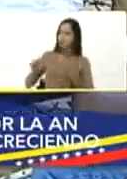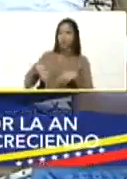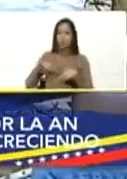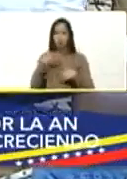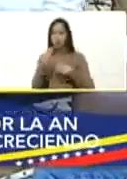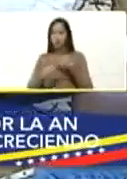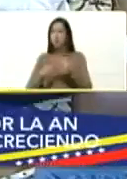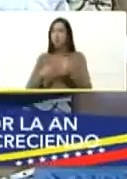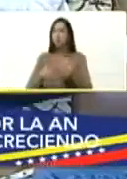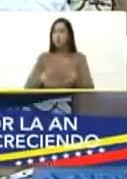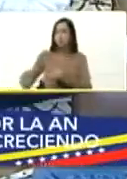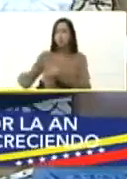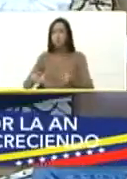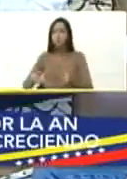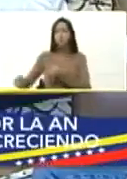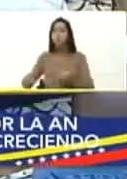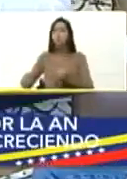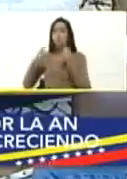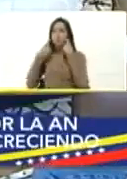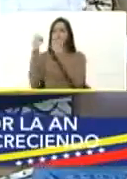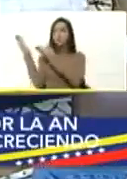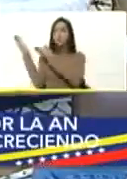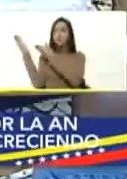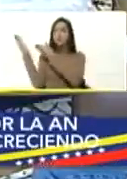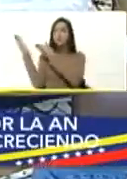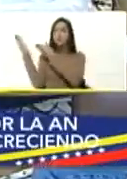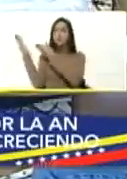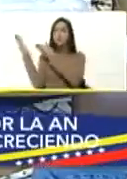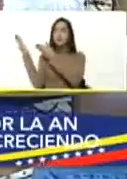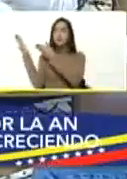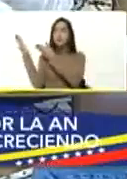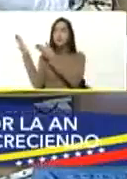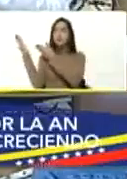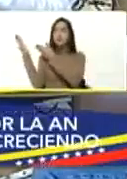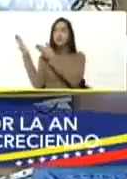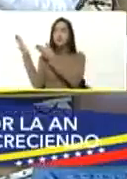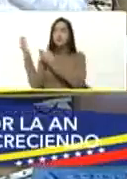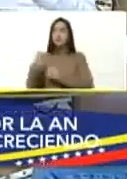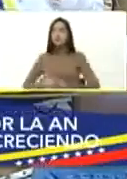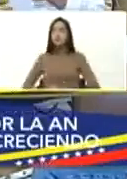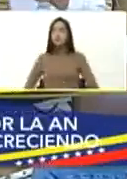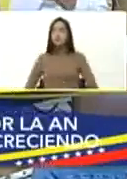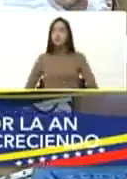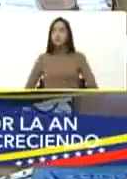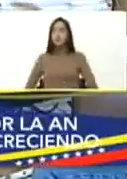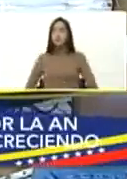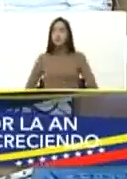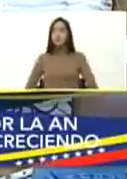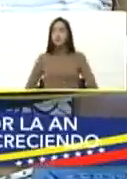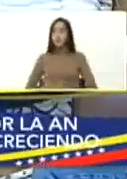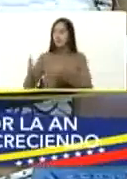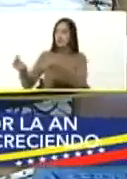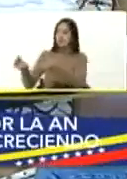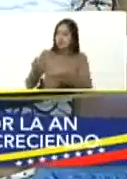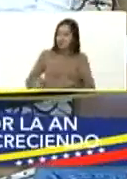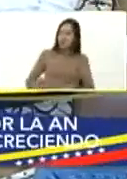así, Cilia me quita el papel, mira. Mira, mira, me lo quita, mira, yo hice así, mira. Y me quedé sin papel.